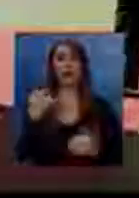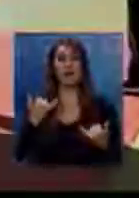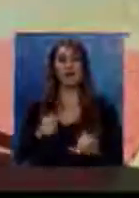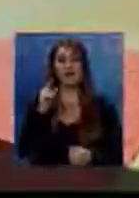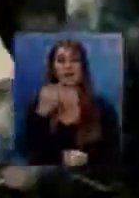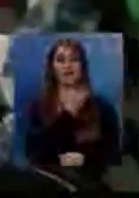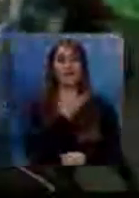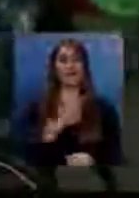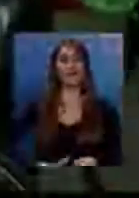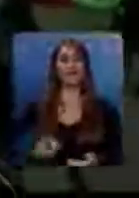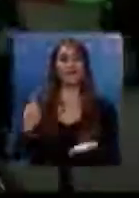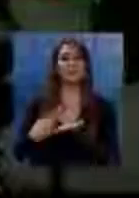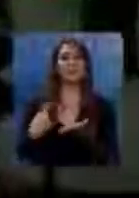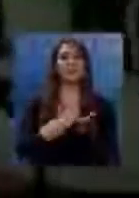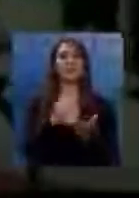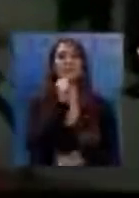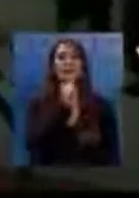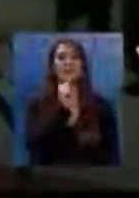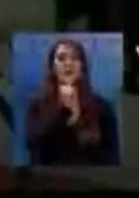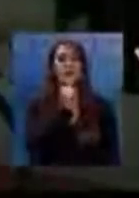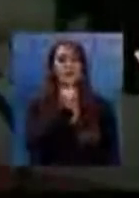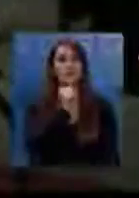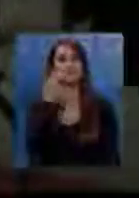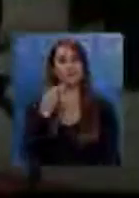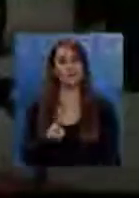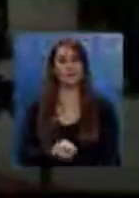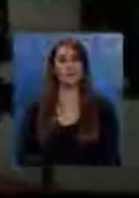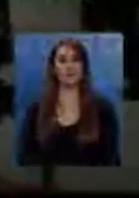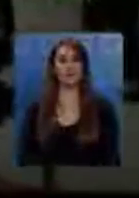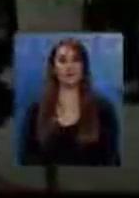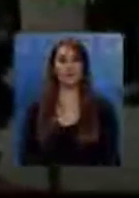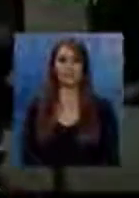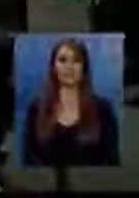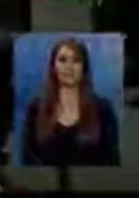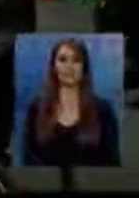mantuvieron una reunión privada. Fabiola Santana, TC Televisión.